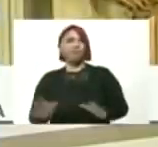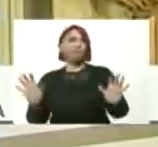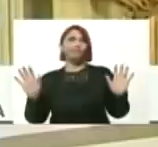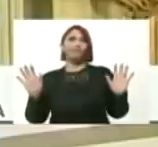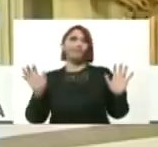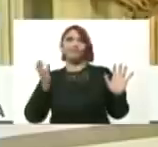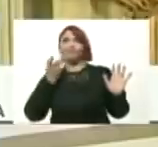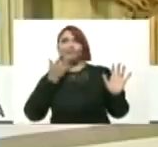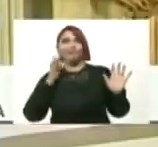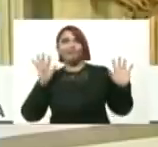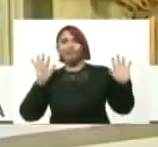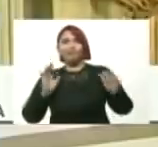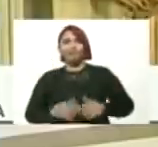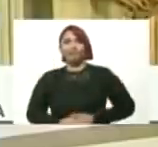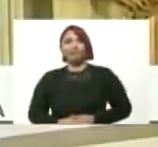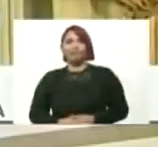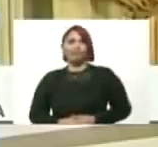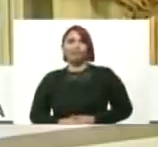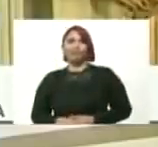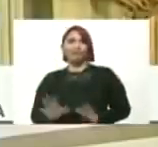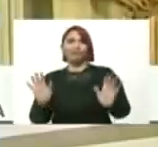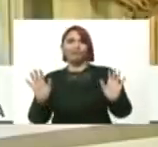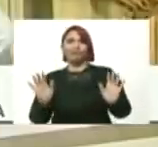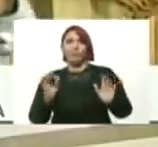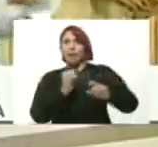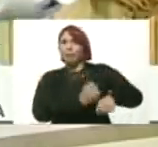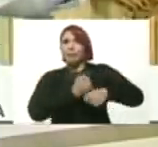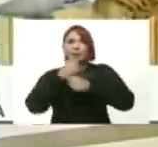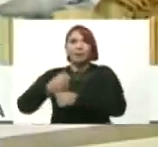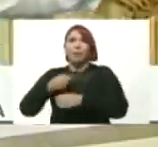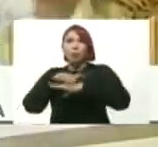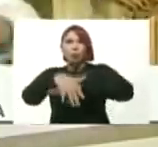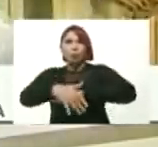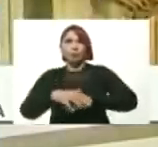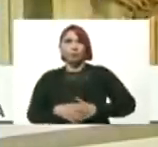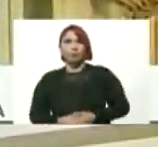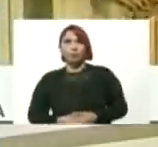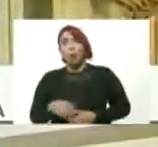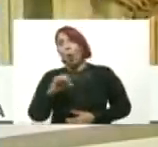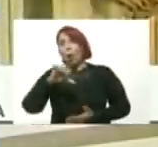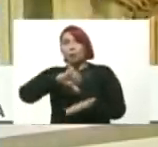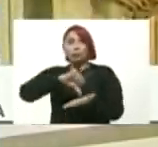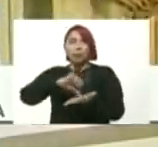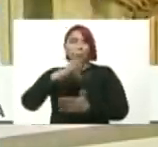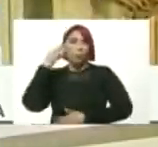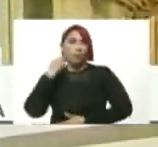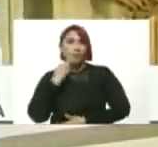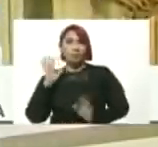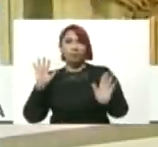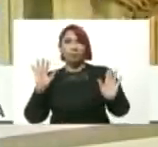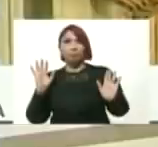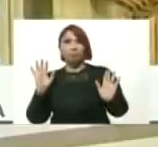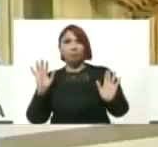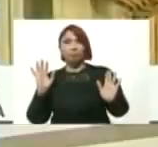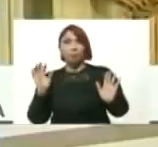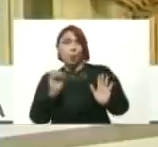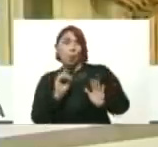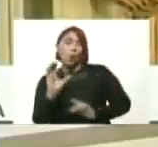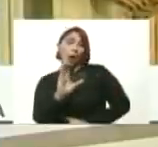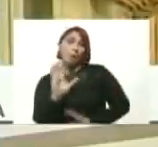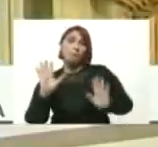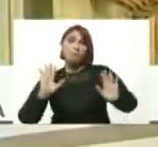guau dalit o el delta amacuro en ciudad bolívar en la vega